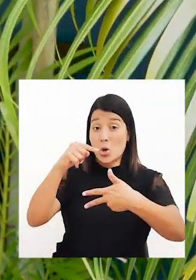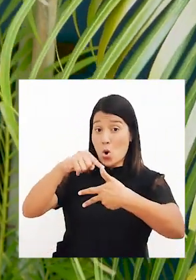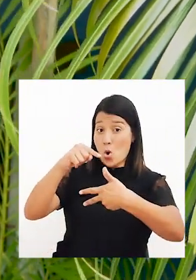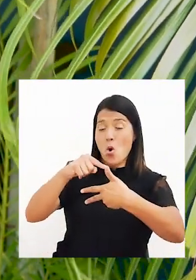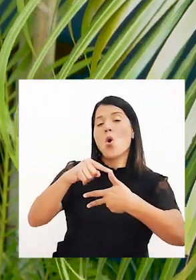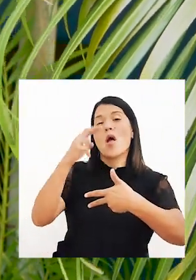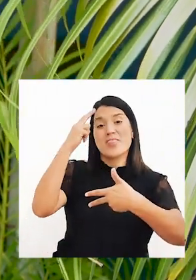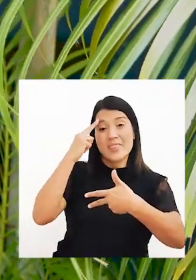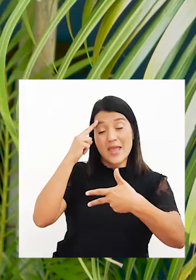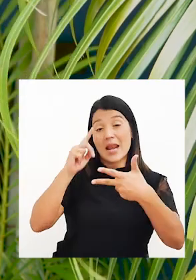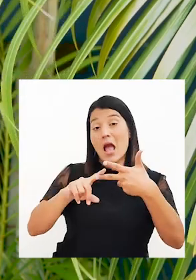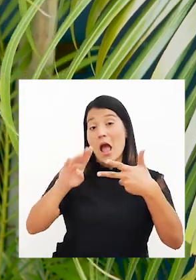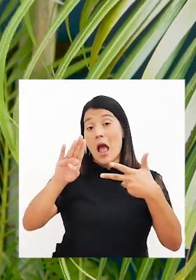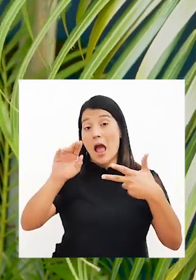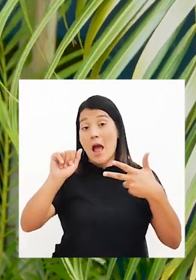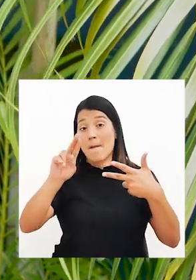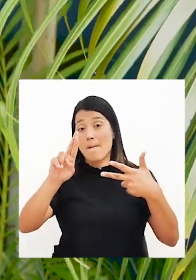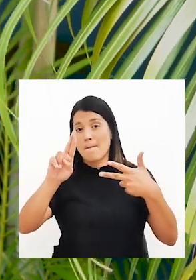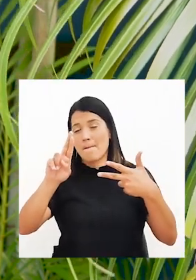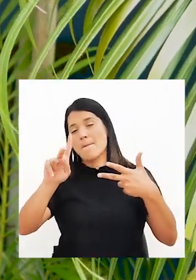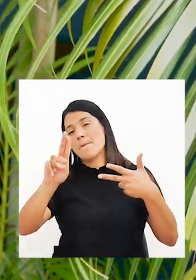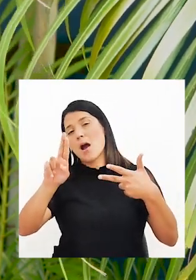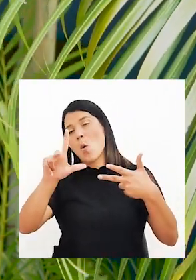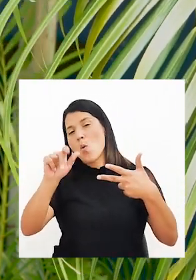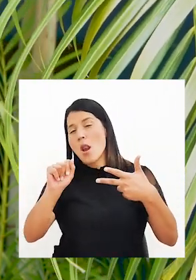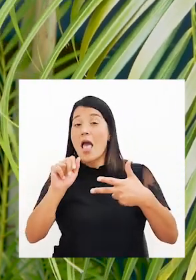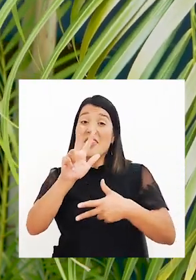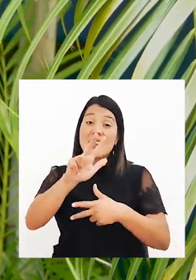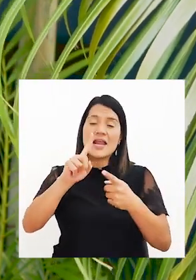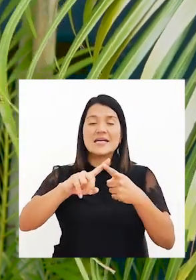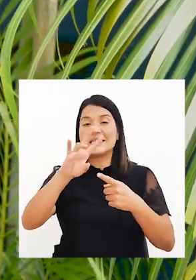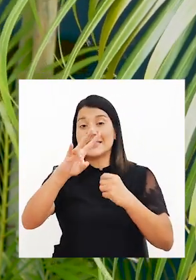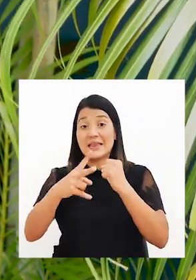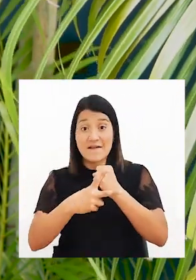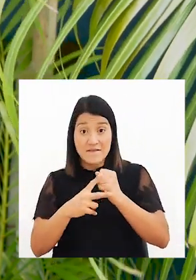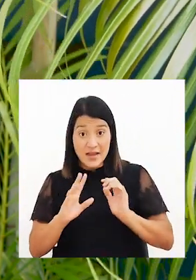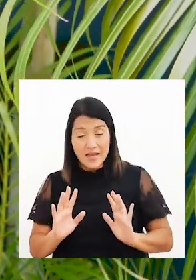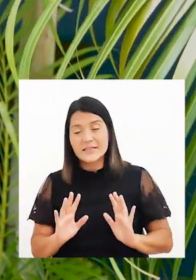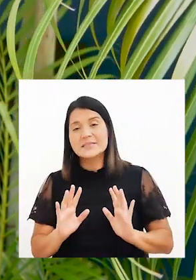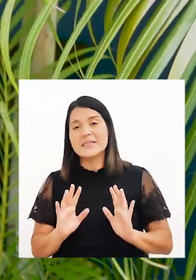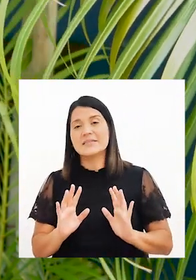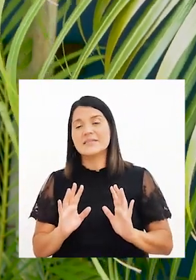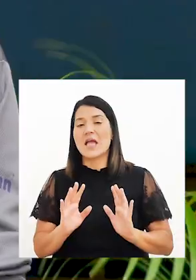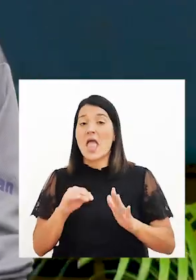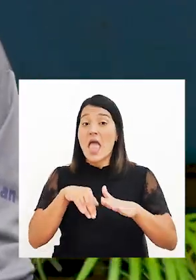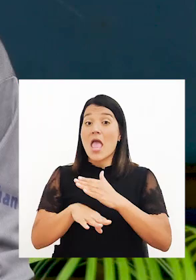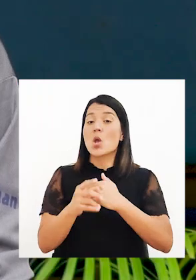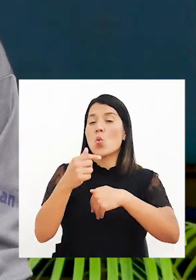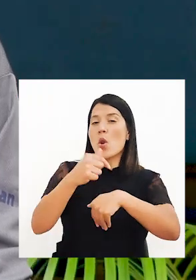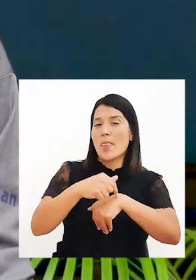una tortuga baula, arriba de 3 a 7 veces en una temporada. Que una temporada y una tortuga de esa especie